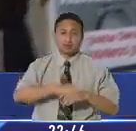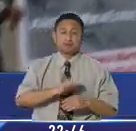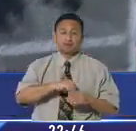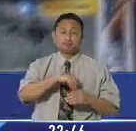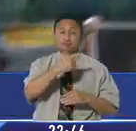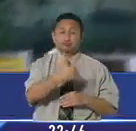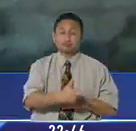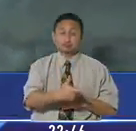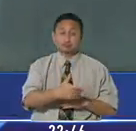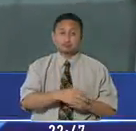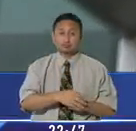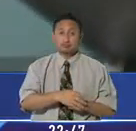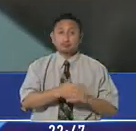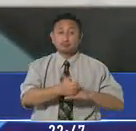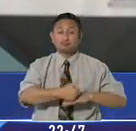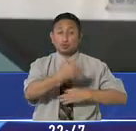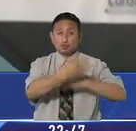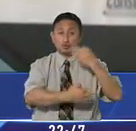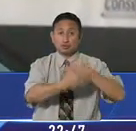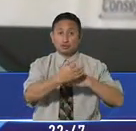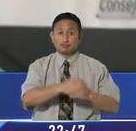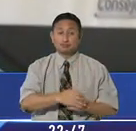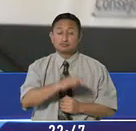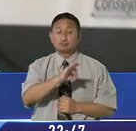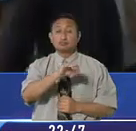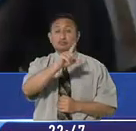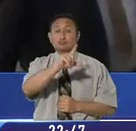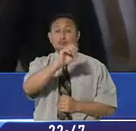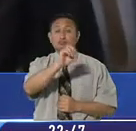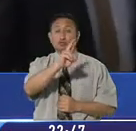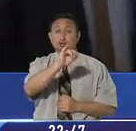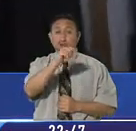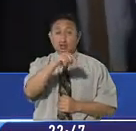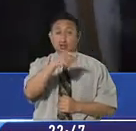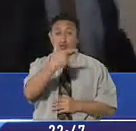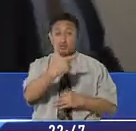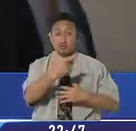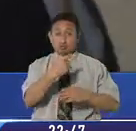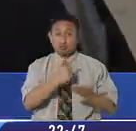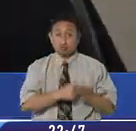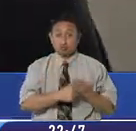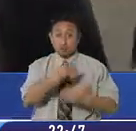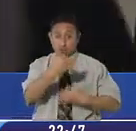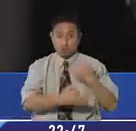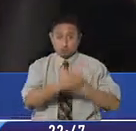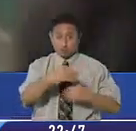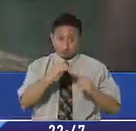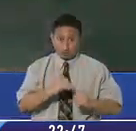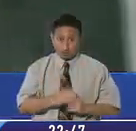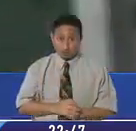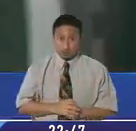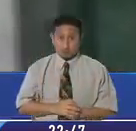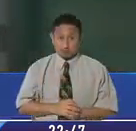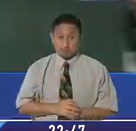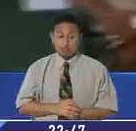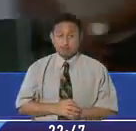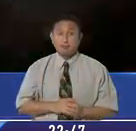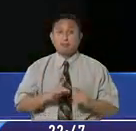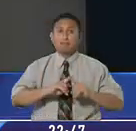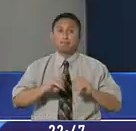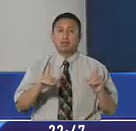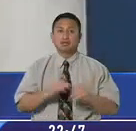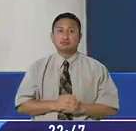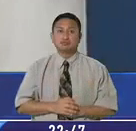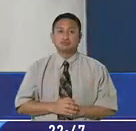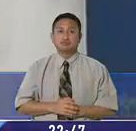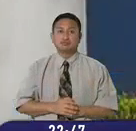los exteriores de la Unidad Judicial Florida Norte, donde se llevaría a cabo la audiencia de formulación de juicio. Sin embargo,